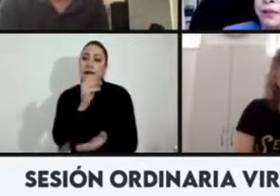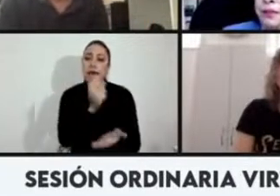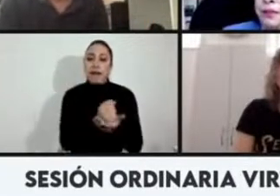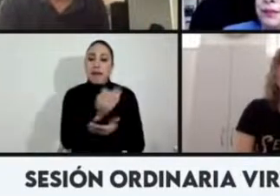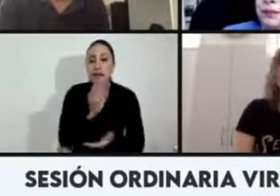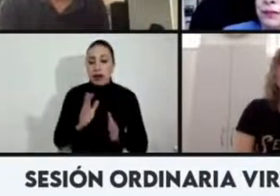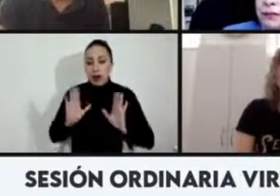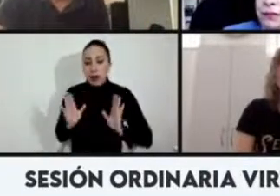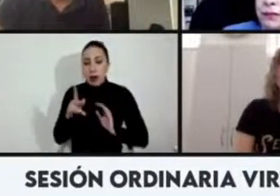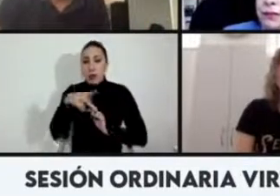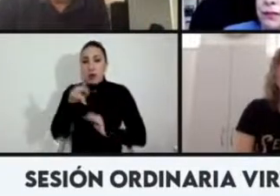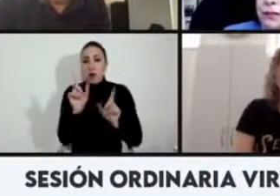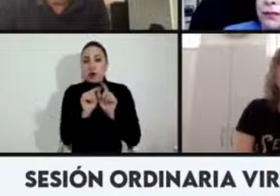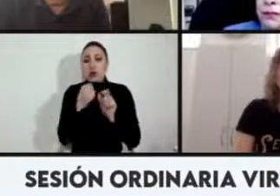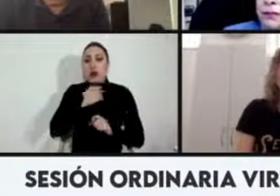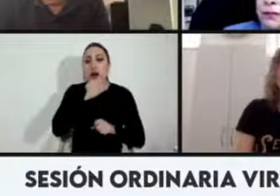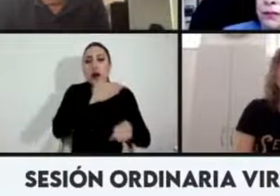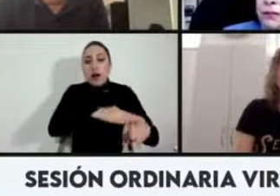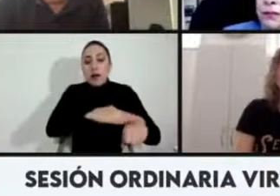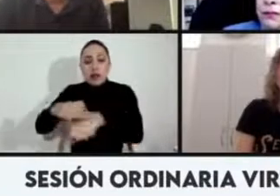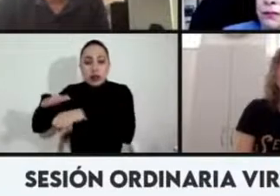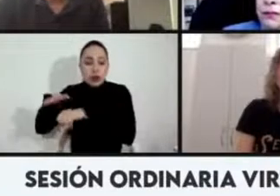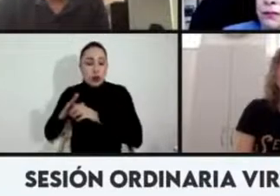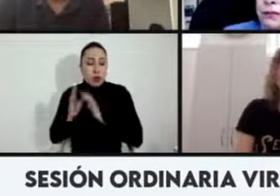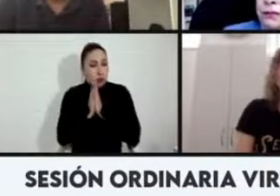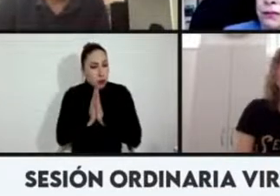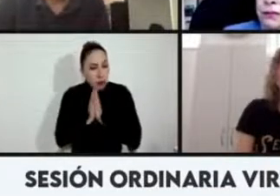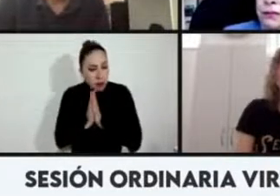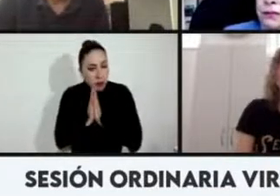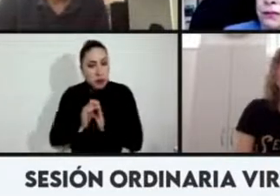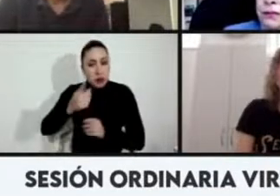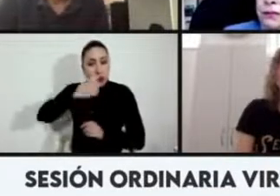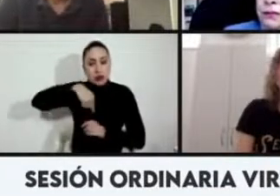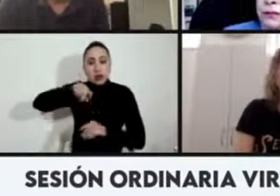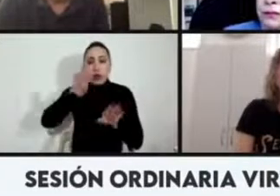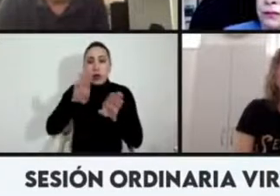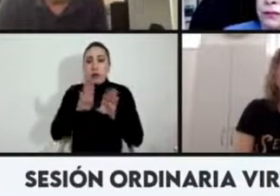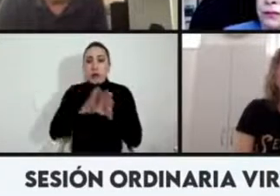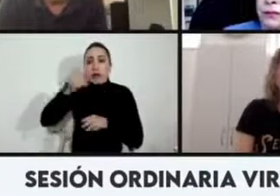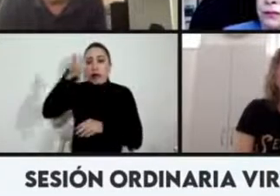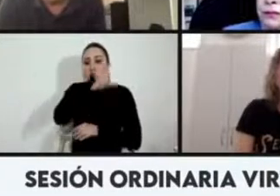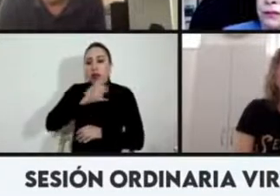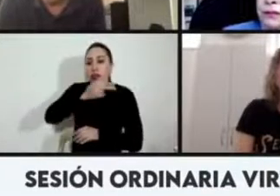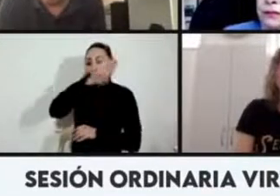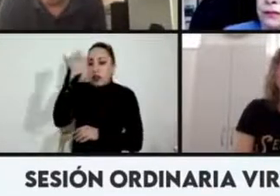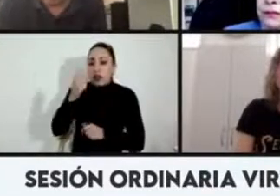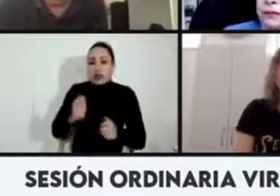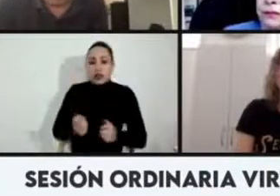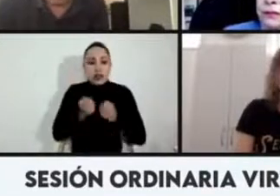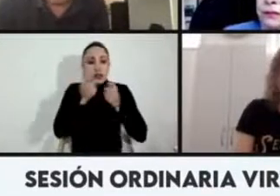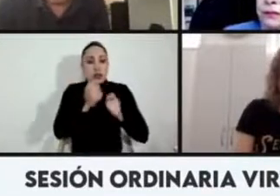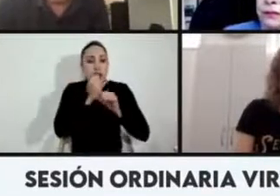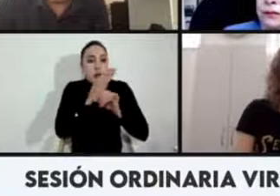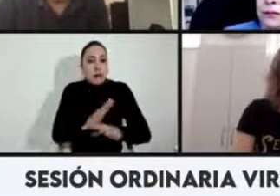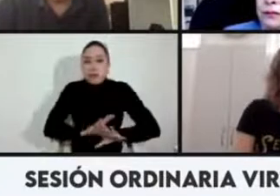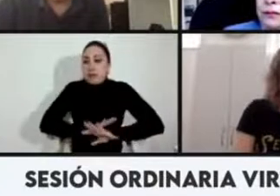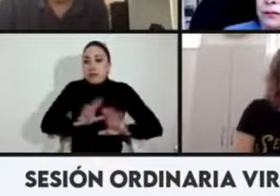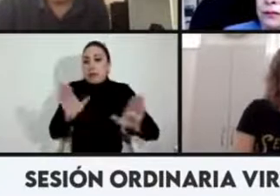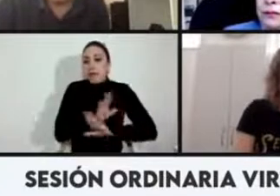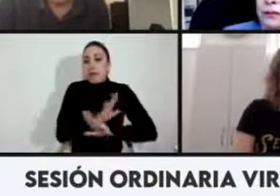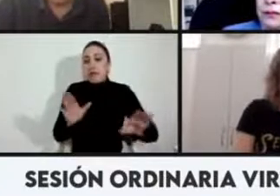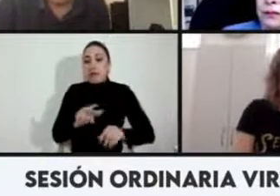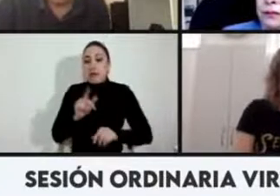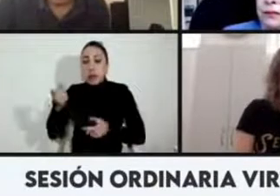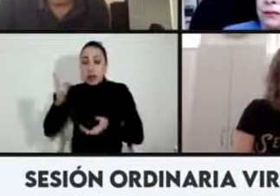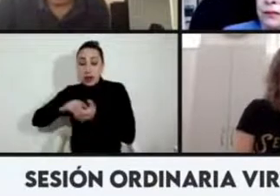misa, pues entonces no se lo van a dar. Y no se lo van a dar porque no puede la Contraloría, la Secretaría